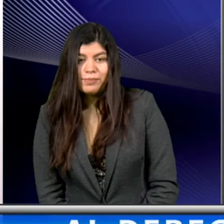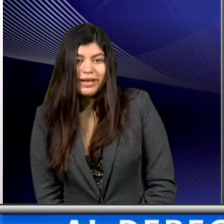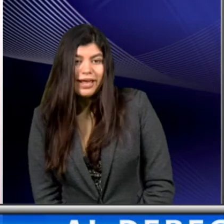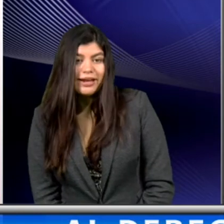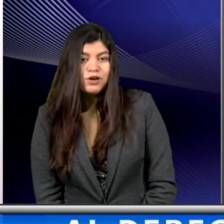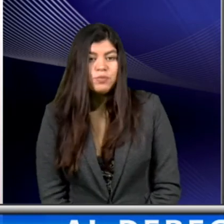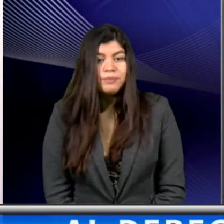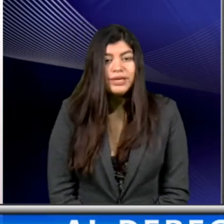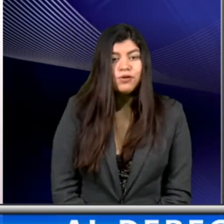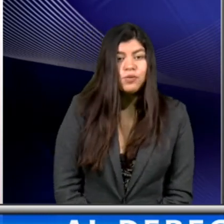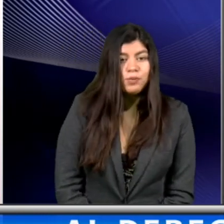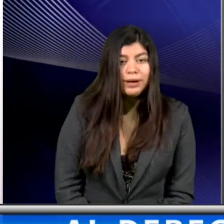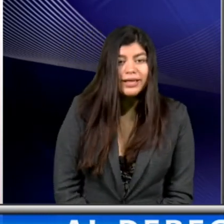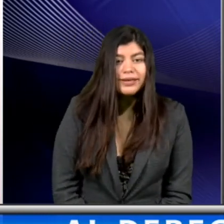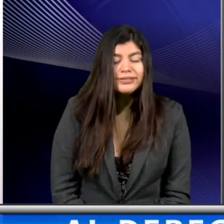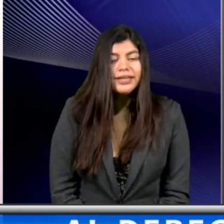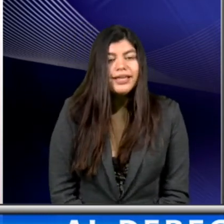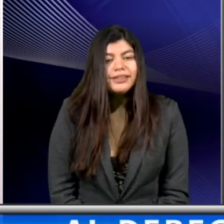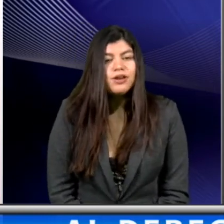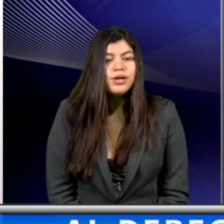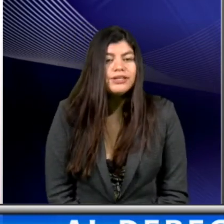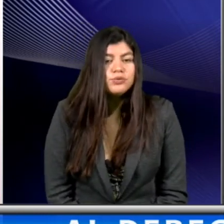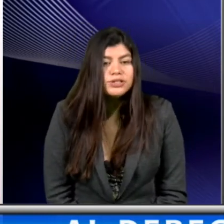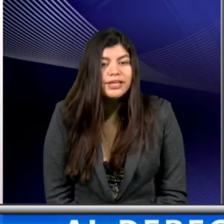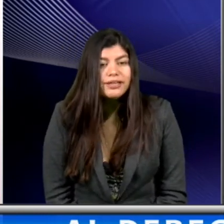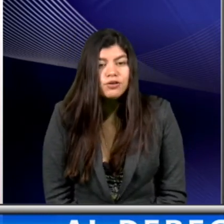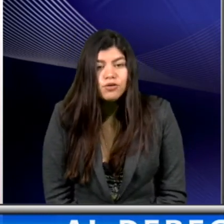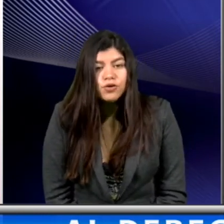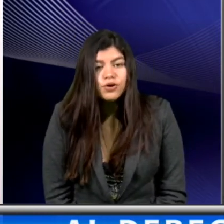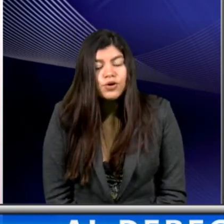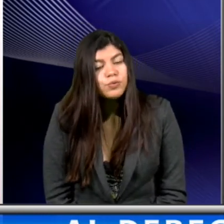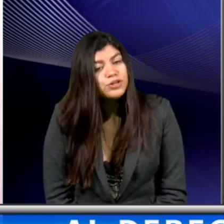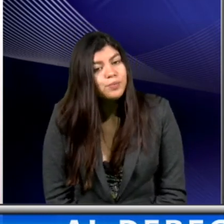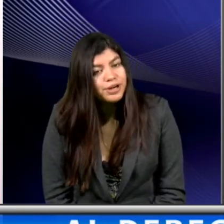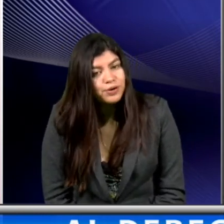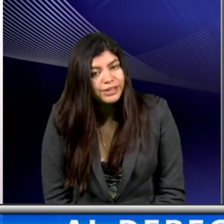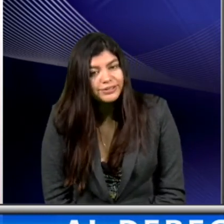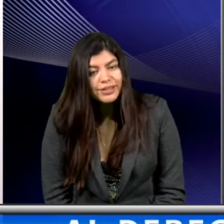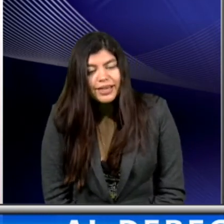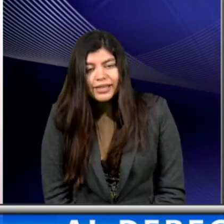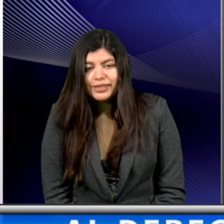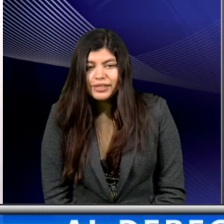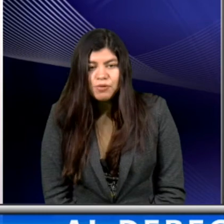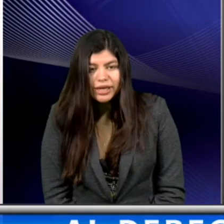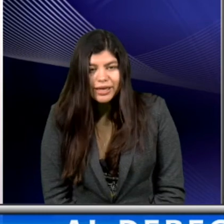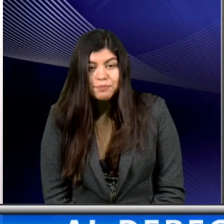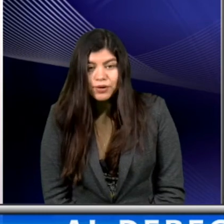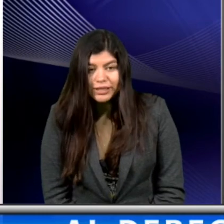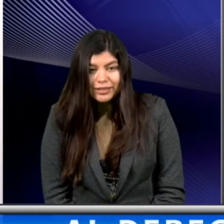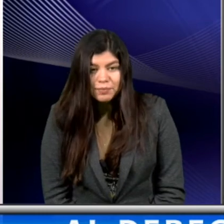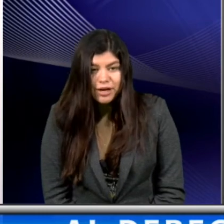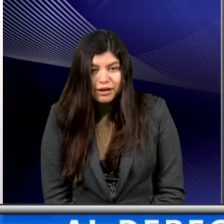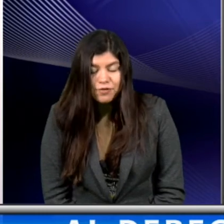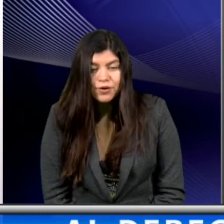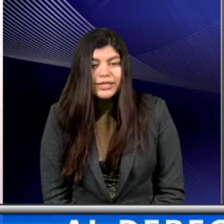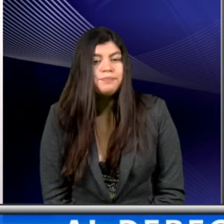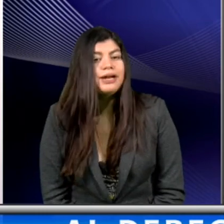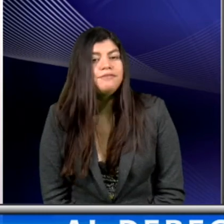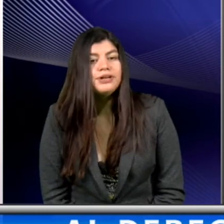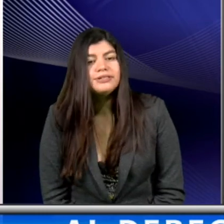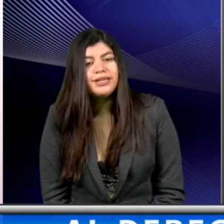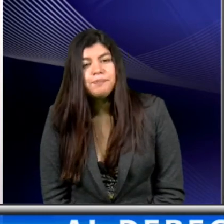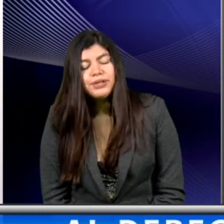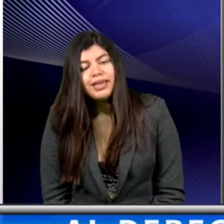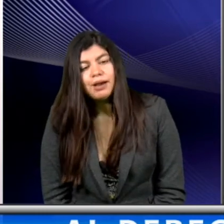como familiares, como amigos, como padres, de lo que sucede con nuestros menores. Entendemos que es importante poner el foco en la